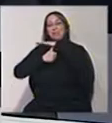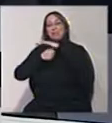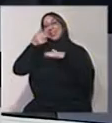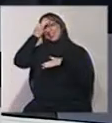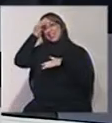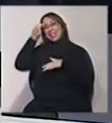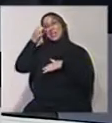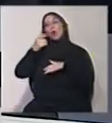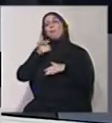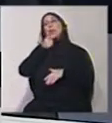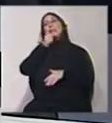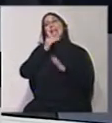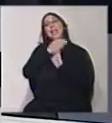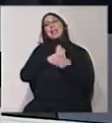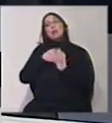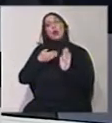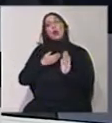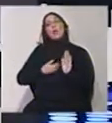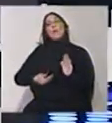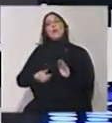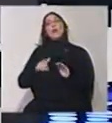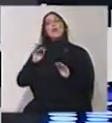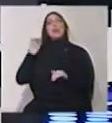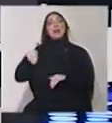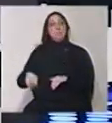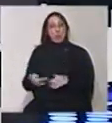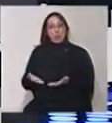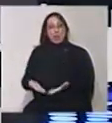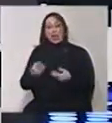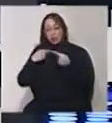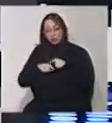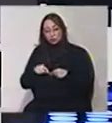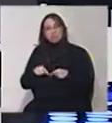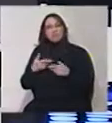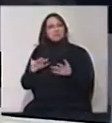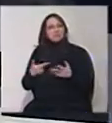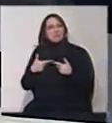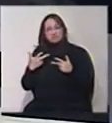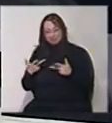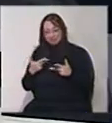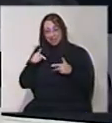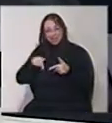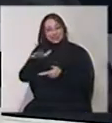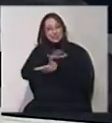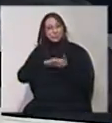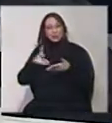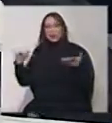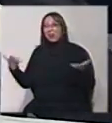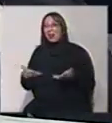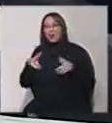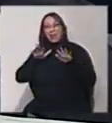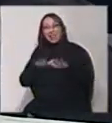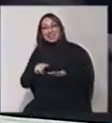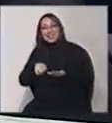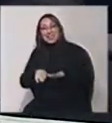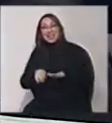la Policía Nacional del Gobierno de la República. Entonces, frente a eso, ¿nosotros qué decimos? Bueno, dada la situación que estamos viviendo, tenemos